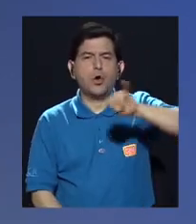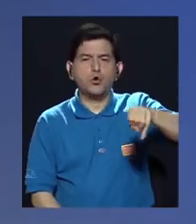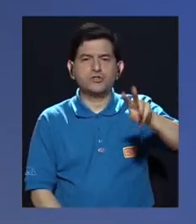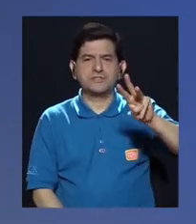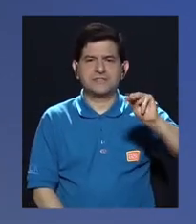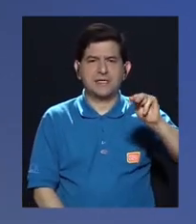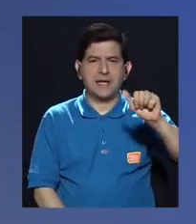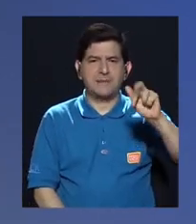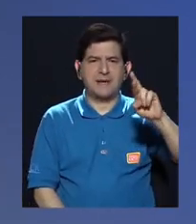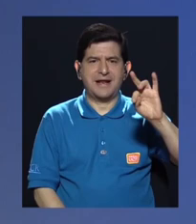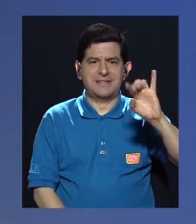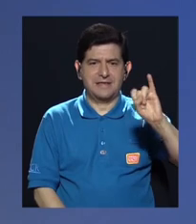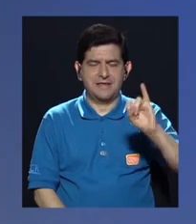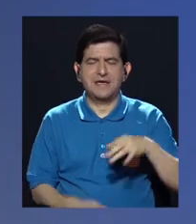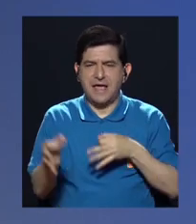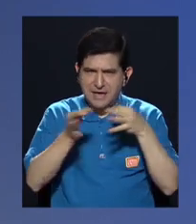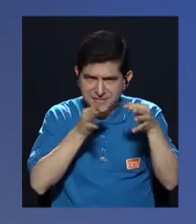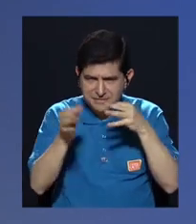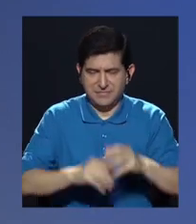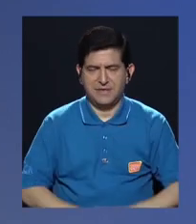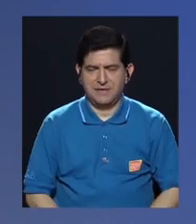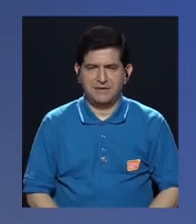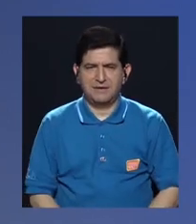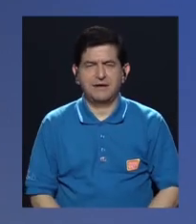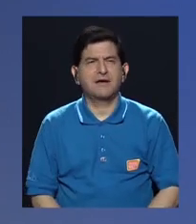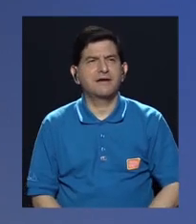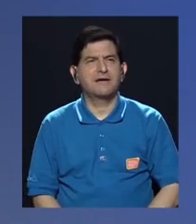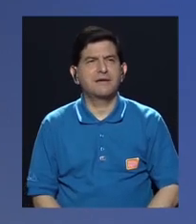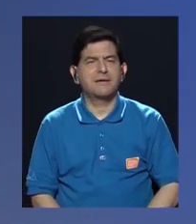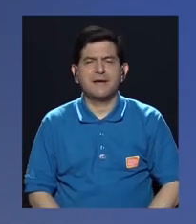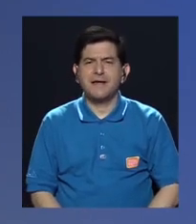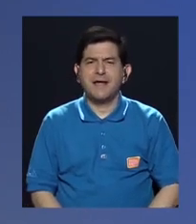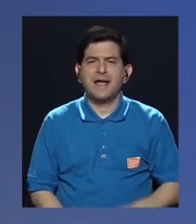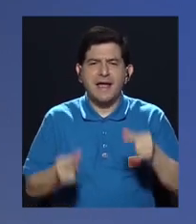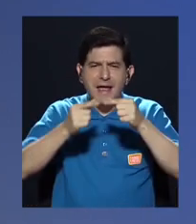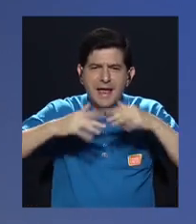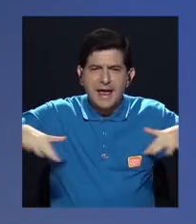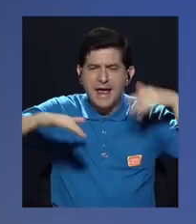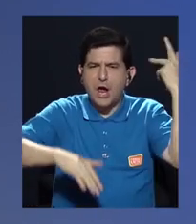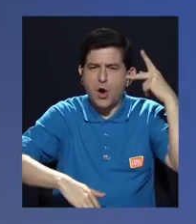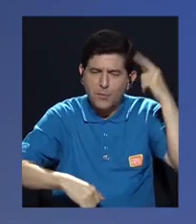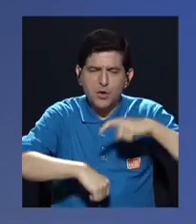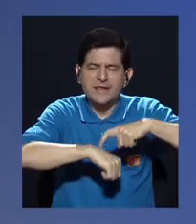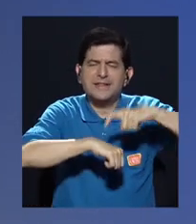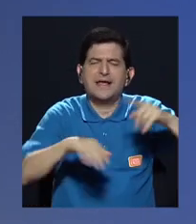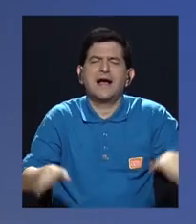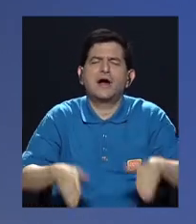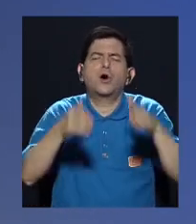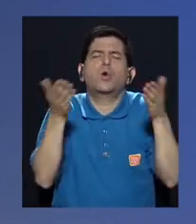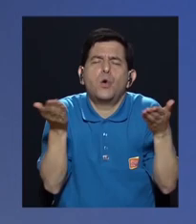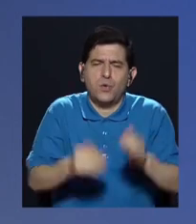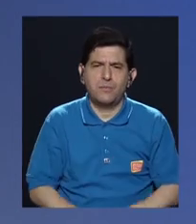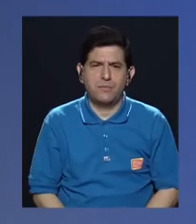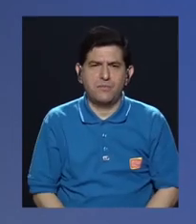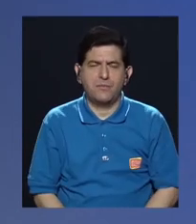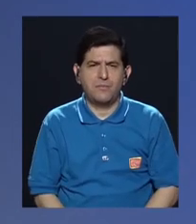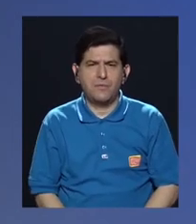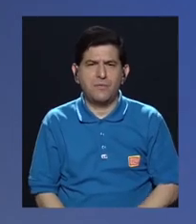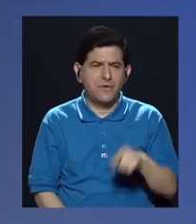José Martí me cuente específicamente de cómo era la geopolítica del momento, cómo